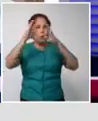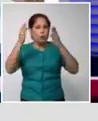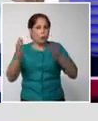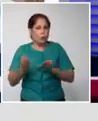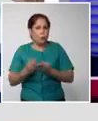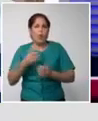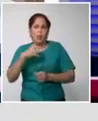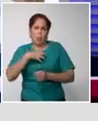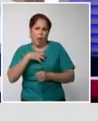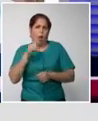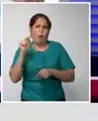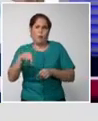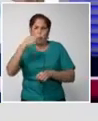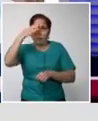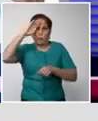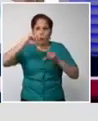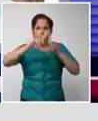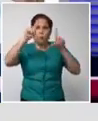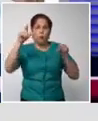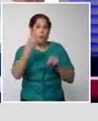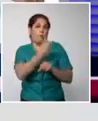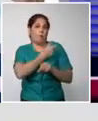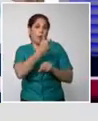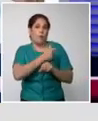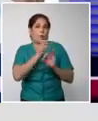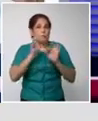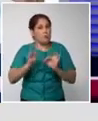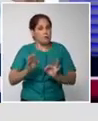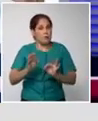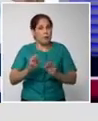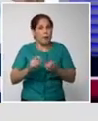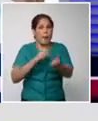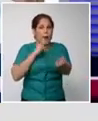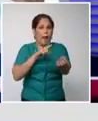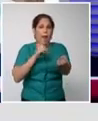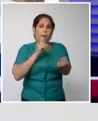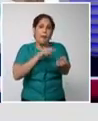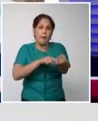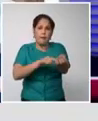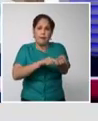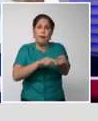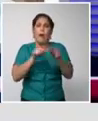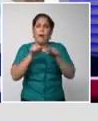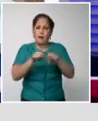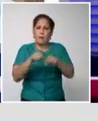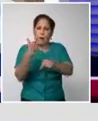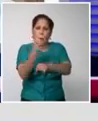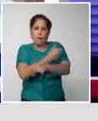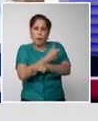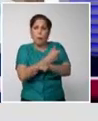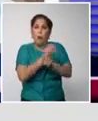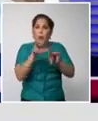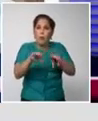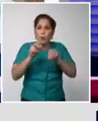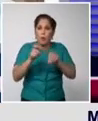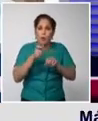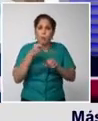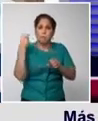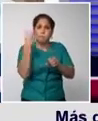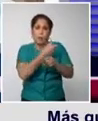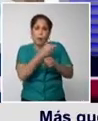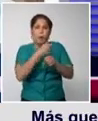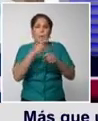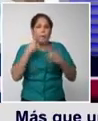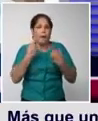tenemos en Cuba la vacuna terapéutica contra la hepatitis B crónica, que es una vacuna que se administra precisamente